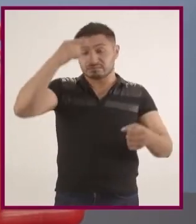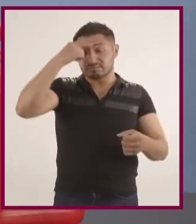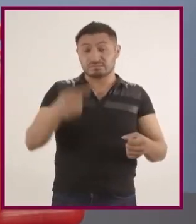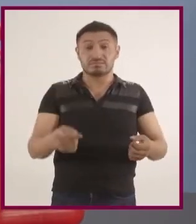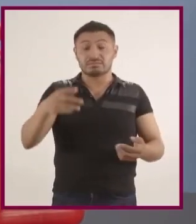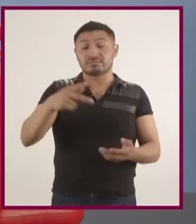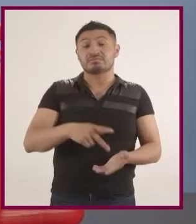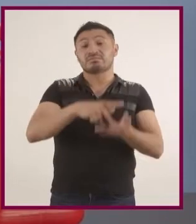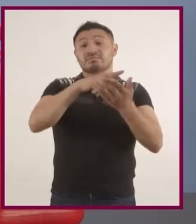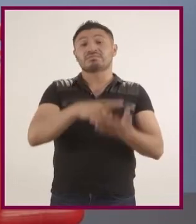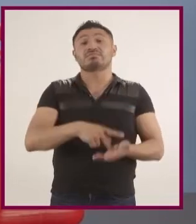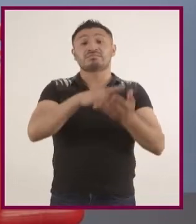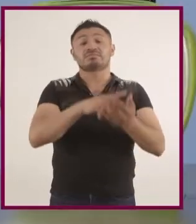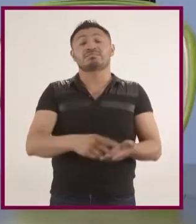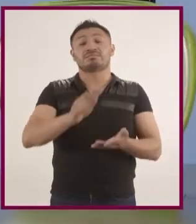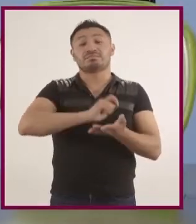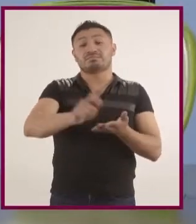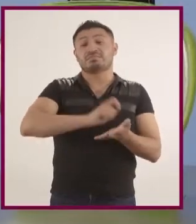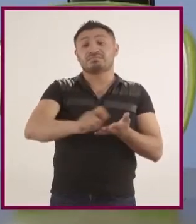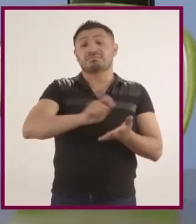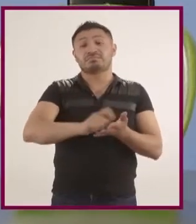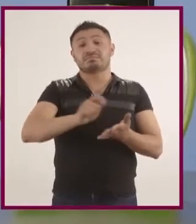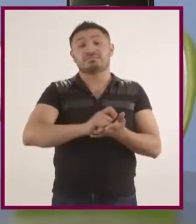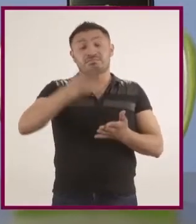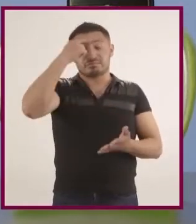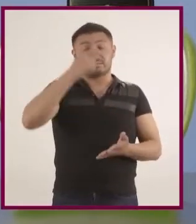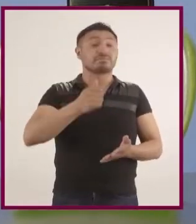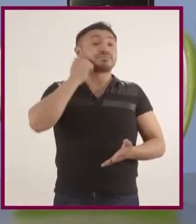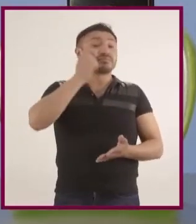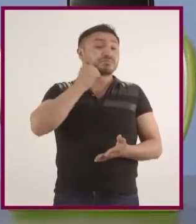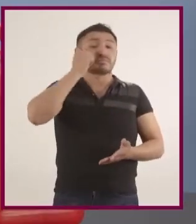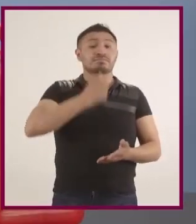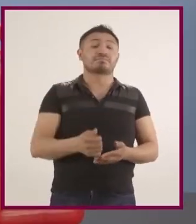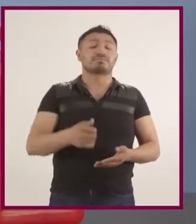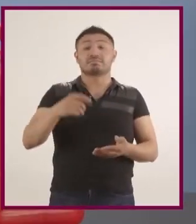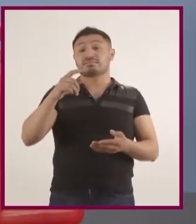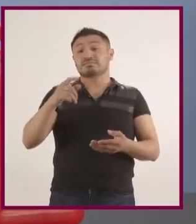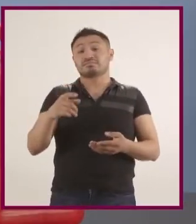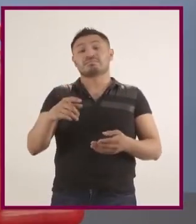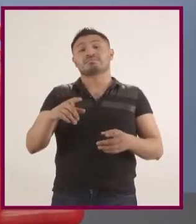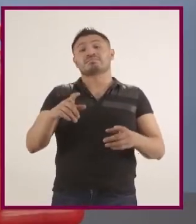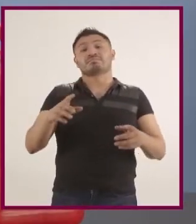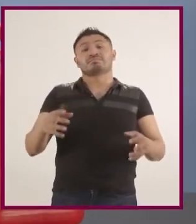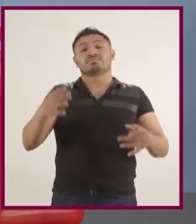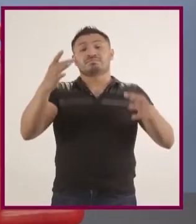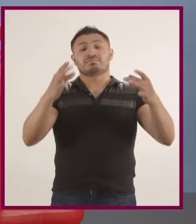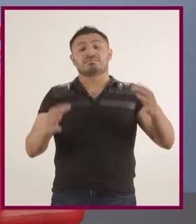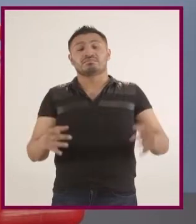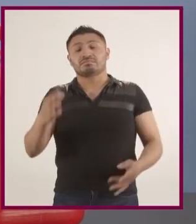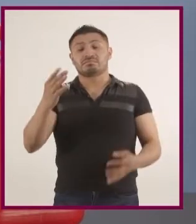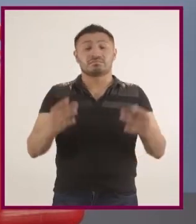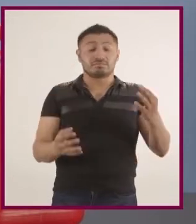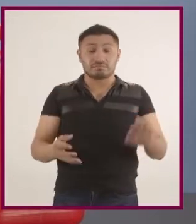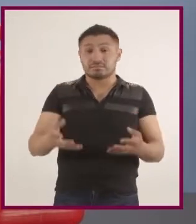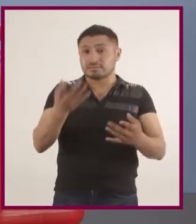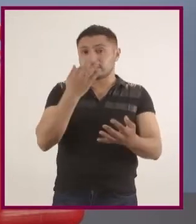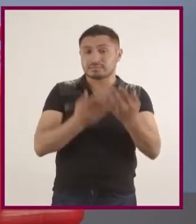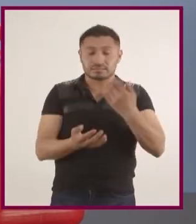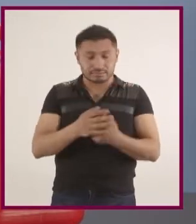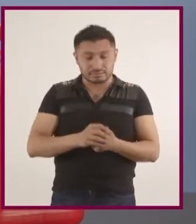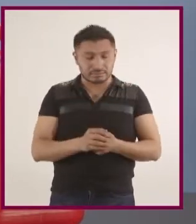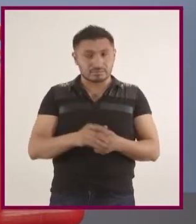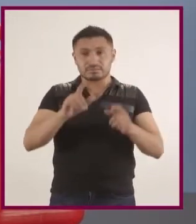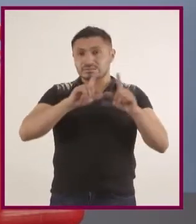de un rallador para ahorita procesar los jabones de nuestra olla y una estufa listos